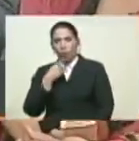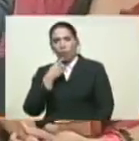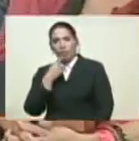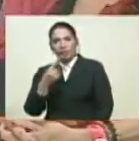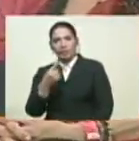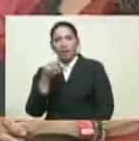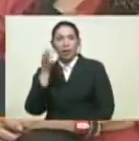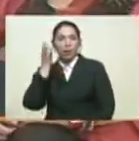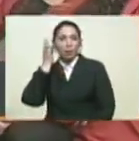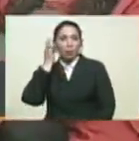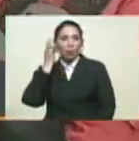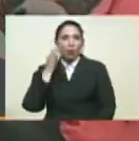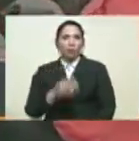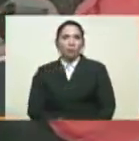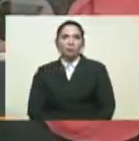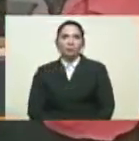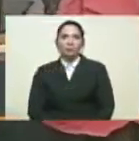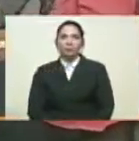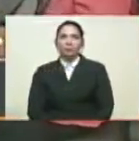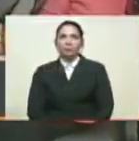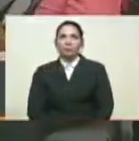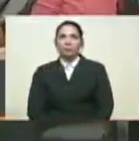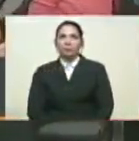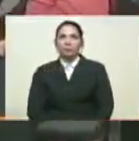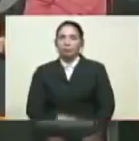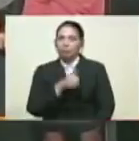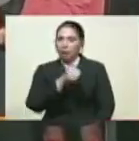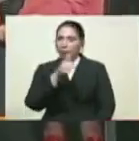le decía a cada una de las compañeras,